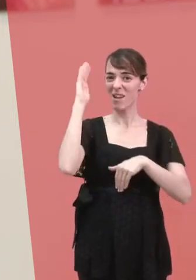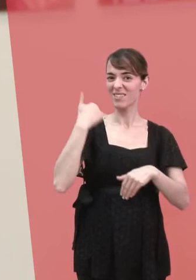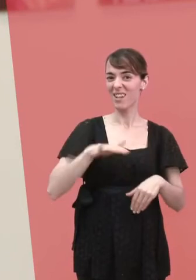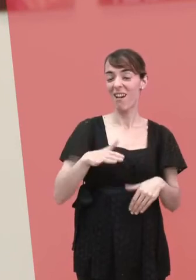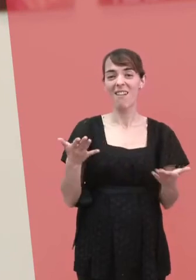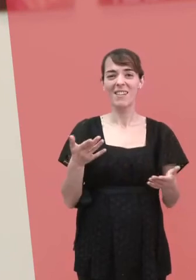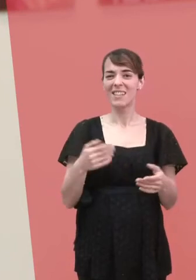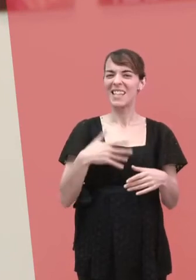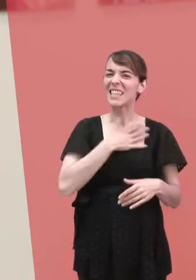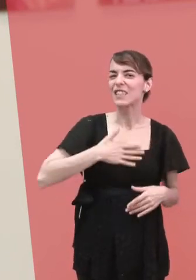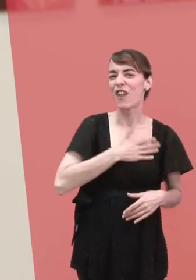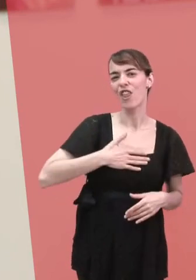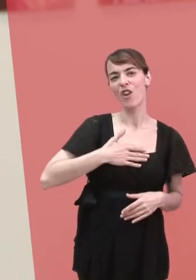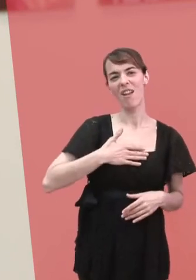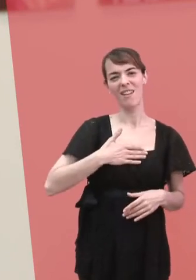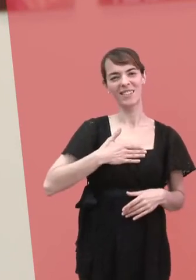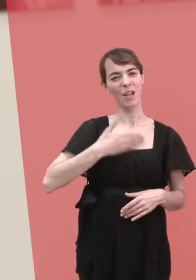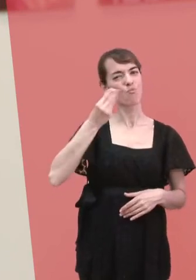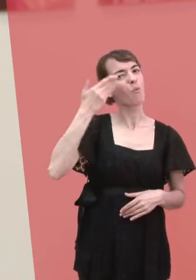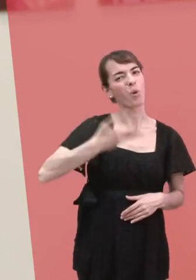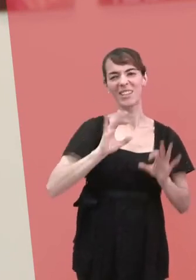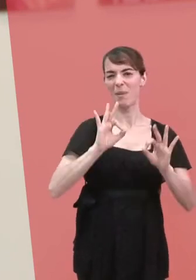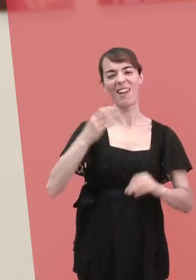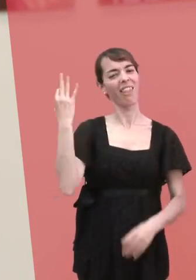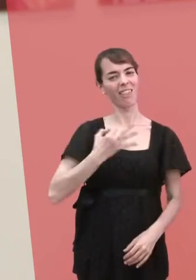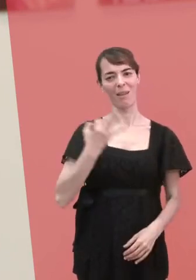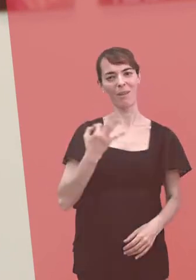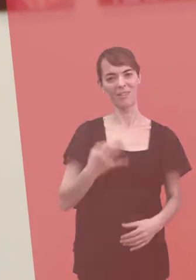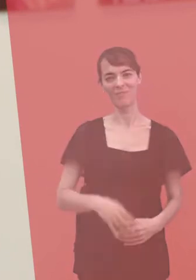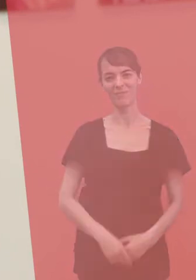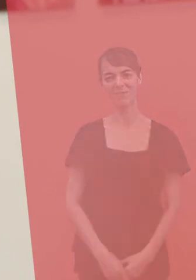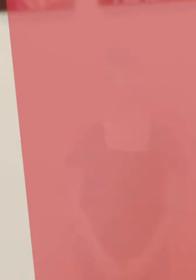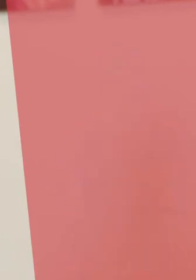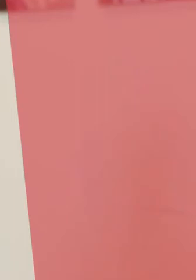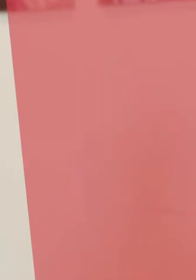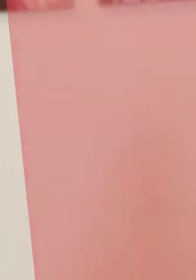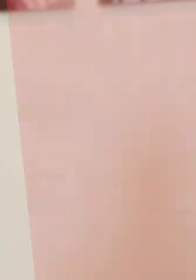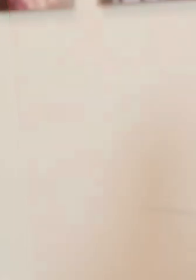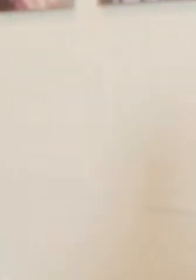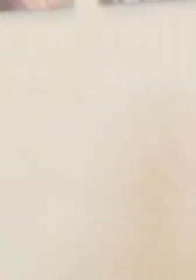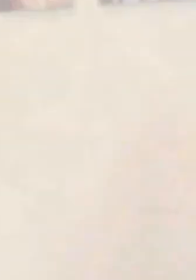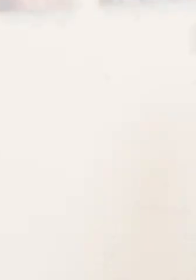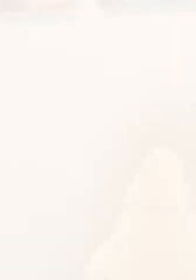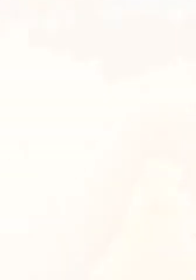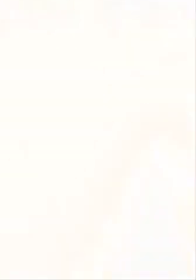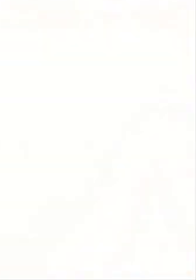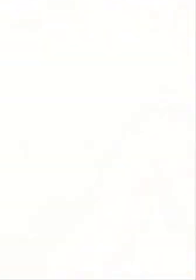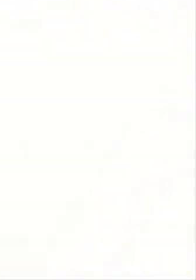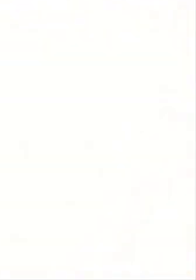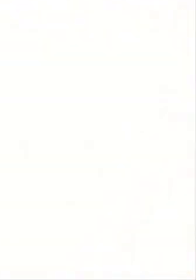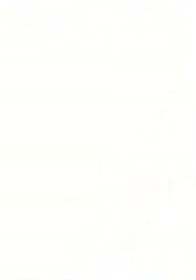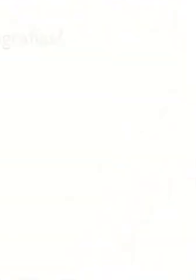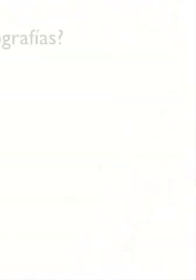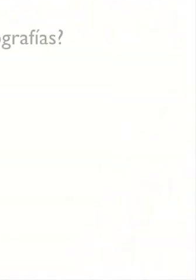pues resulta que las satisfacciones tienen que ser muy, muy especiales, muy esenciales.